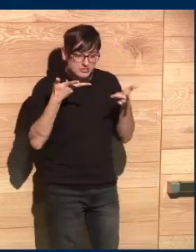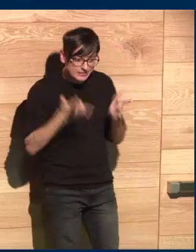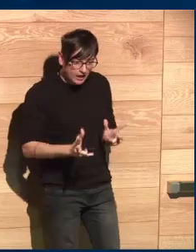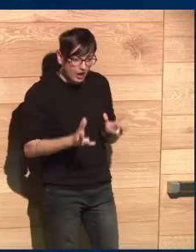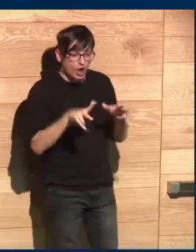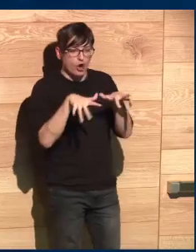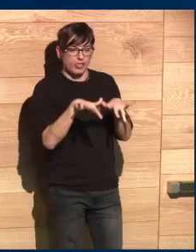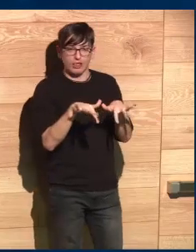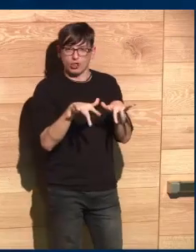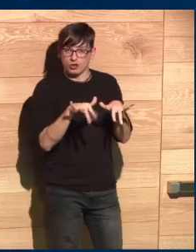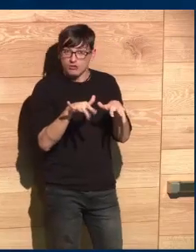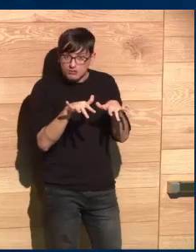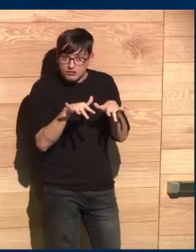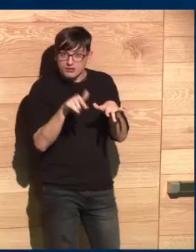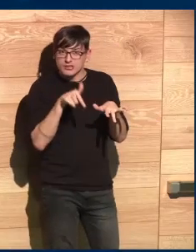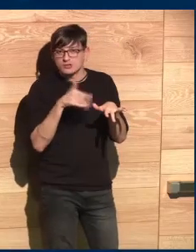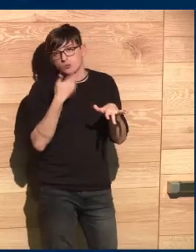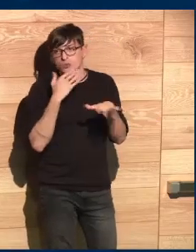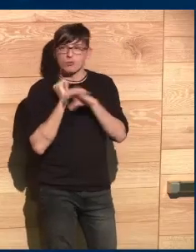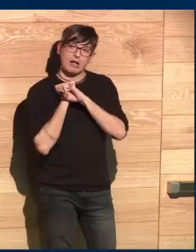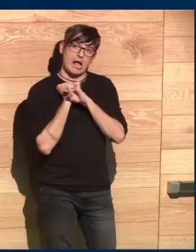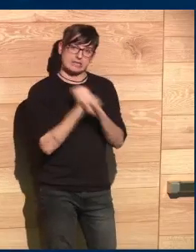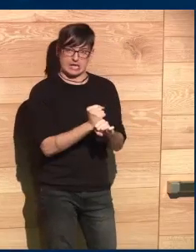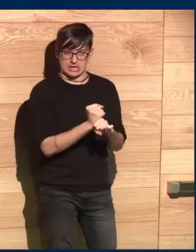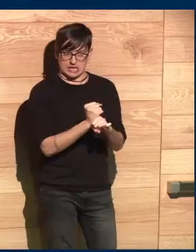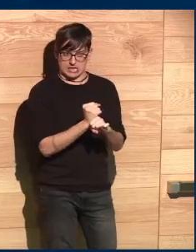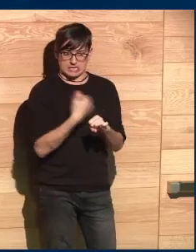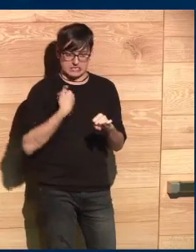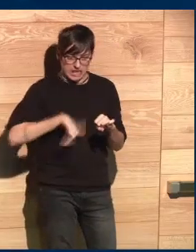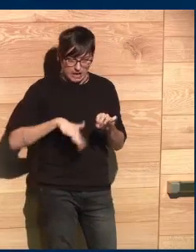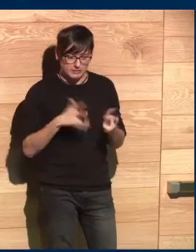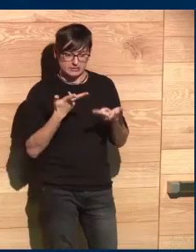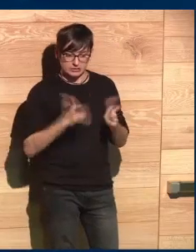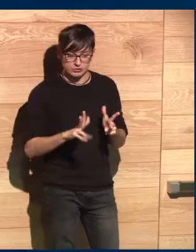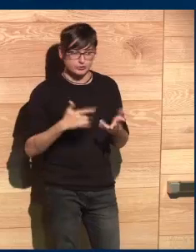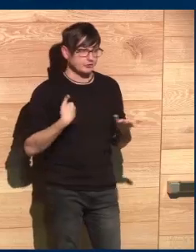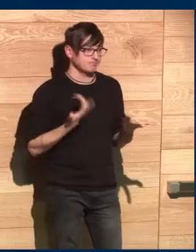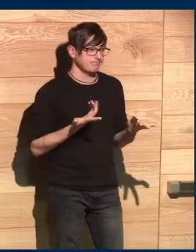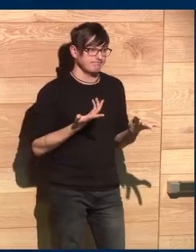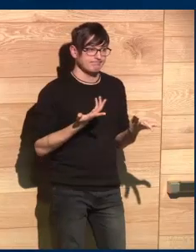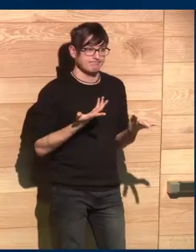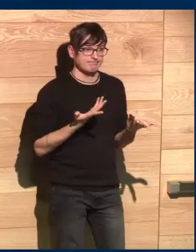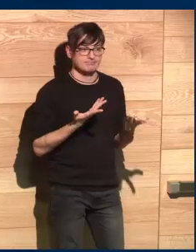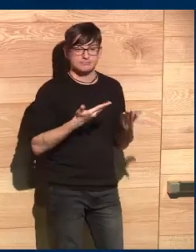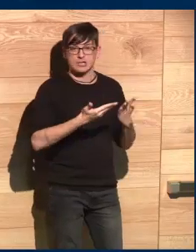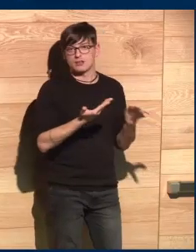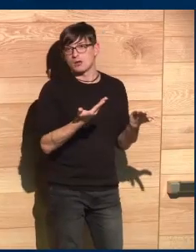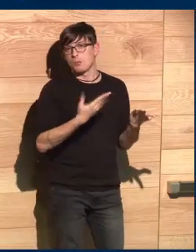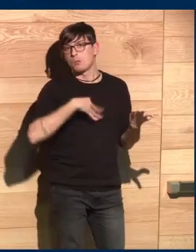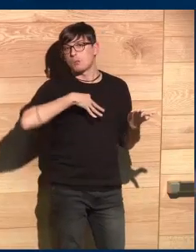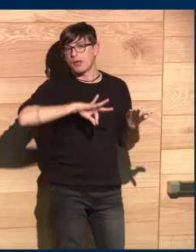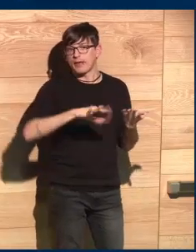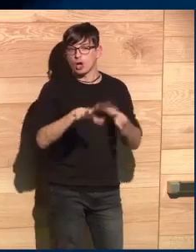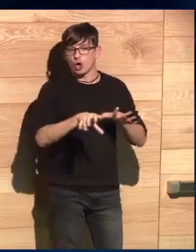de un ordenador y eso te ata. Una vez que te sientas delante de un ordenador, tus posibilidades de consumo son más limitadas que